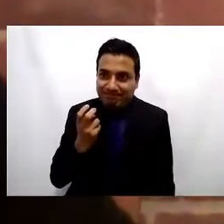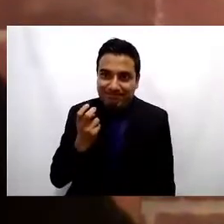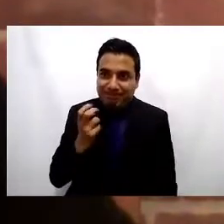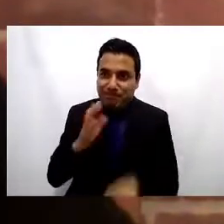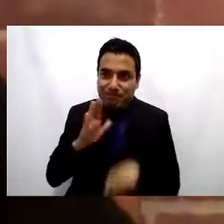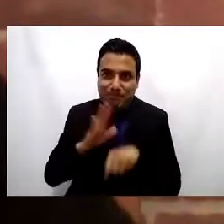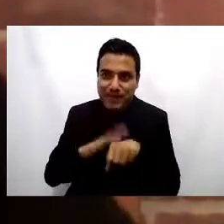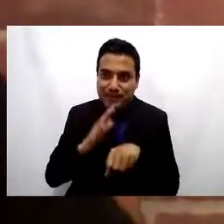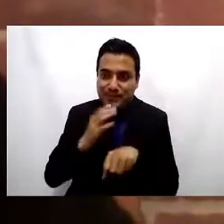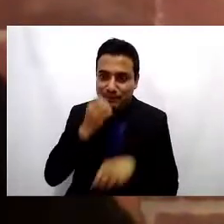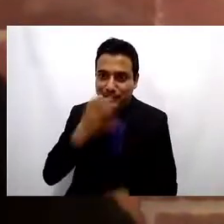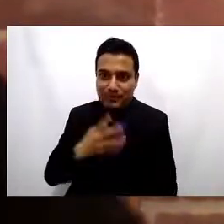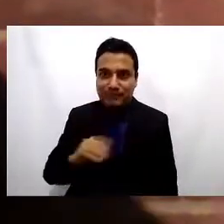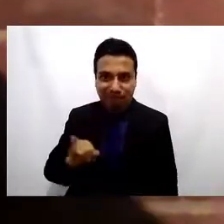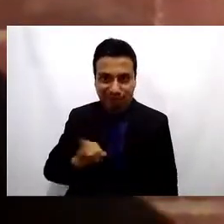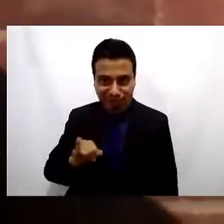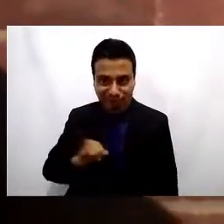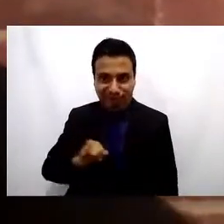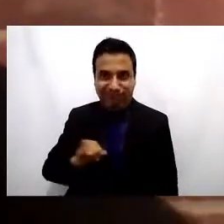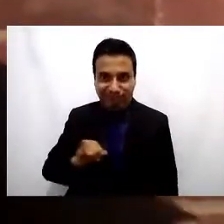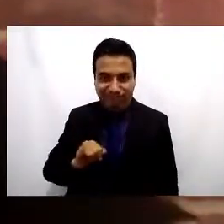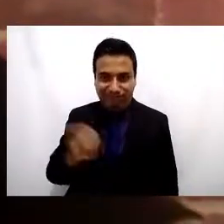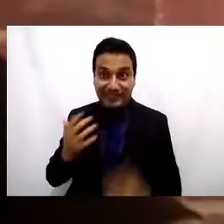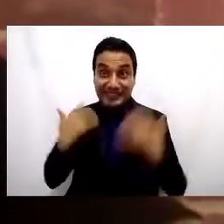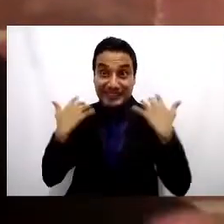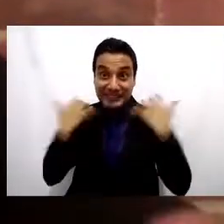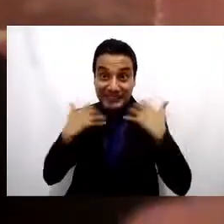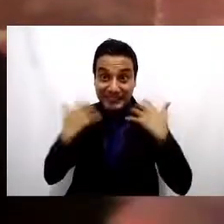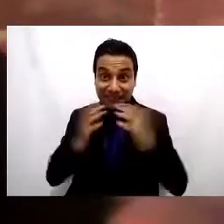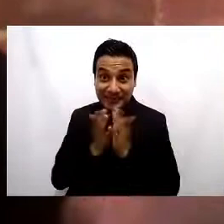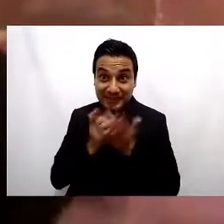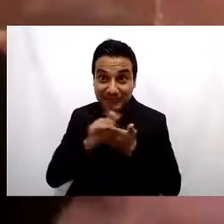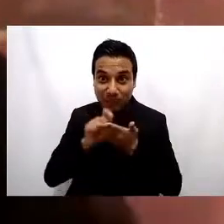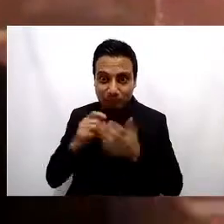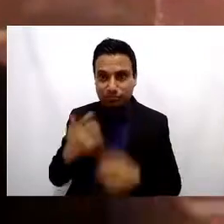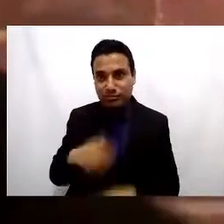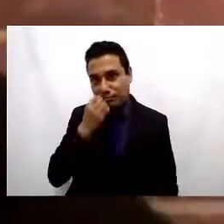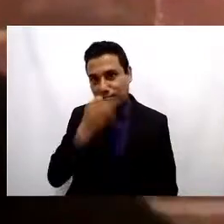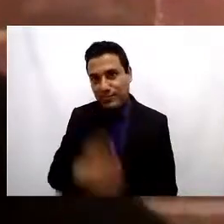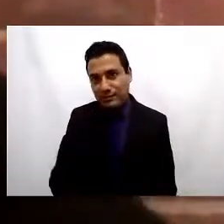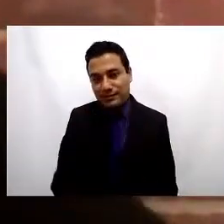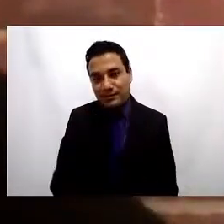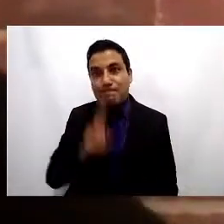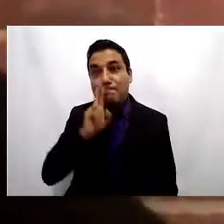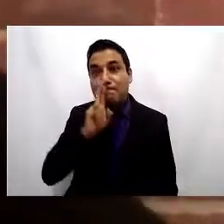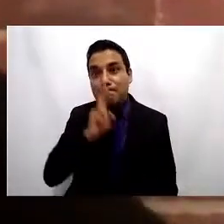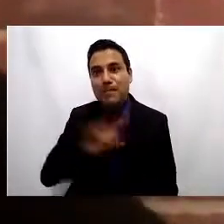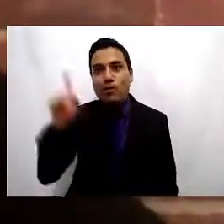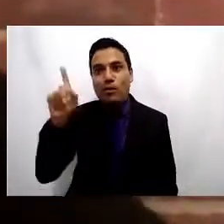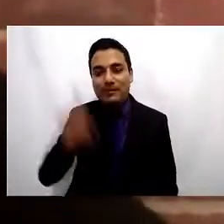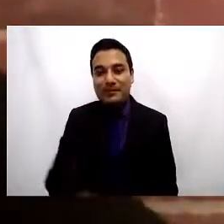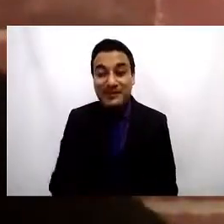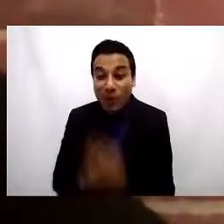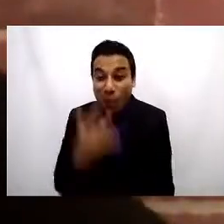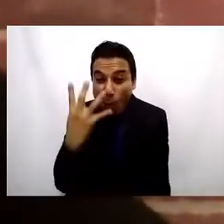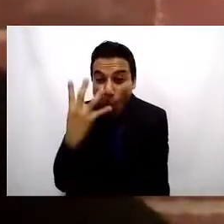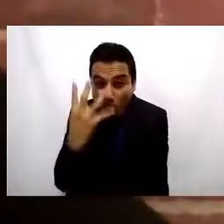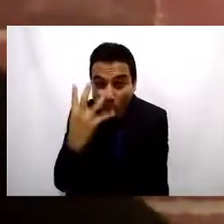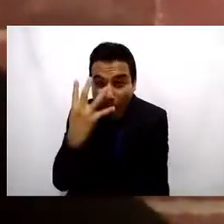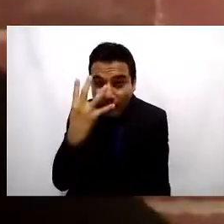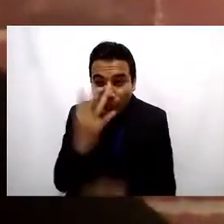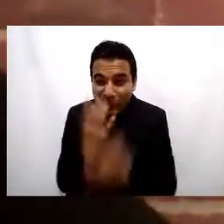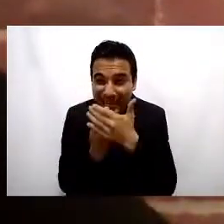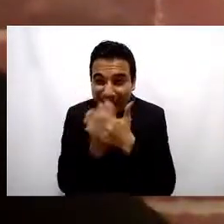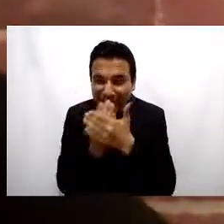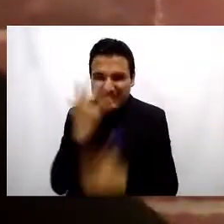más interpelante el texto de Shakespeare que el I Ching. Terminamos a las 4 de la mañana, 5